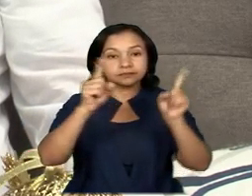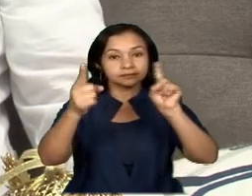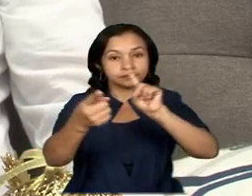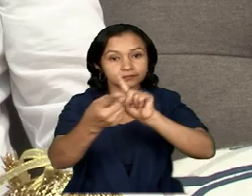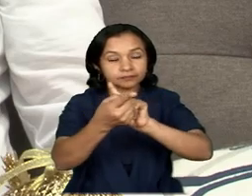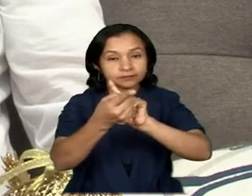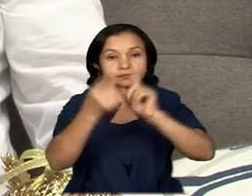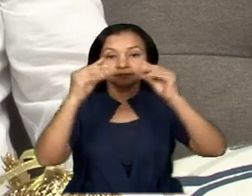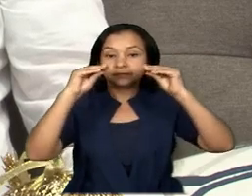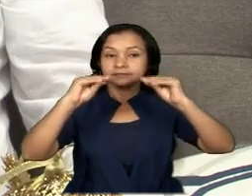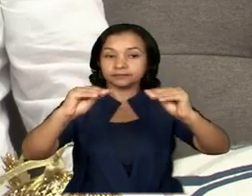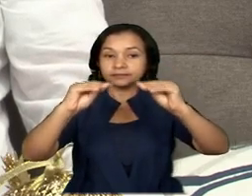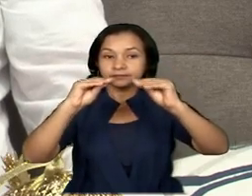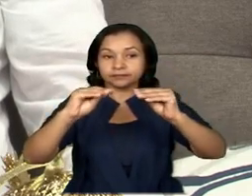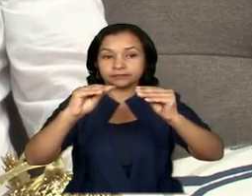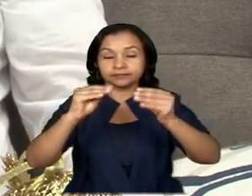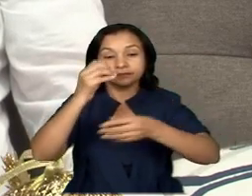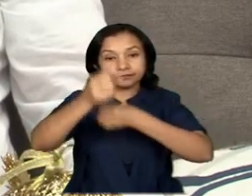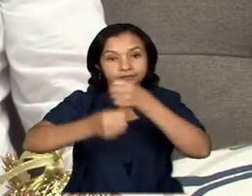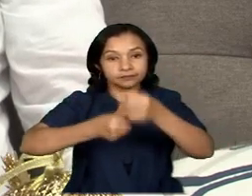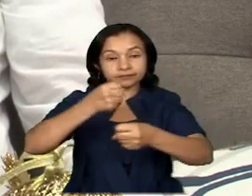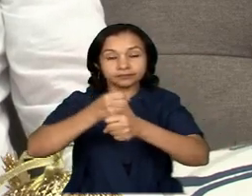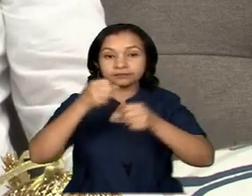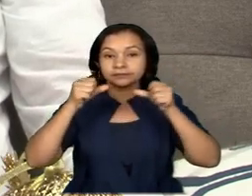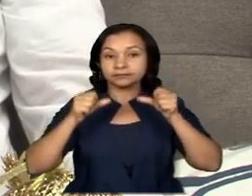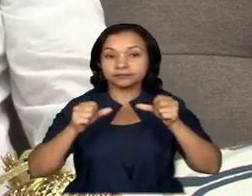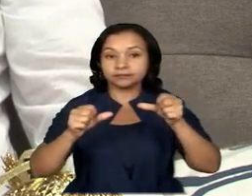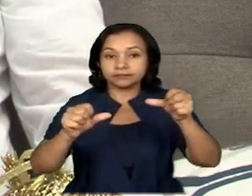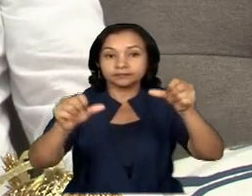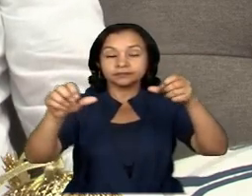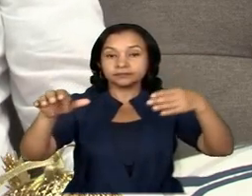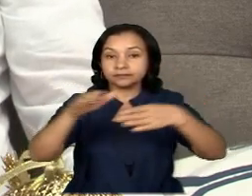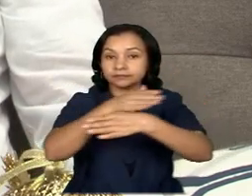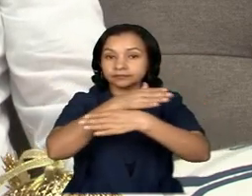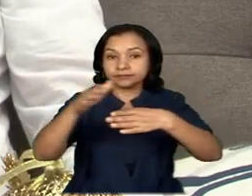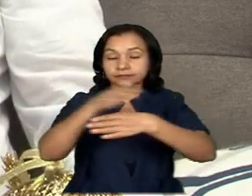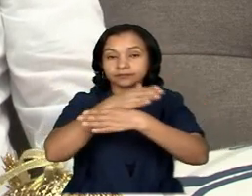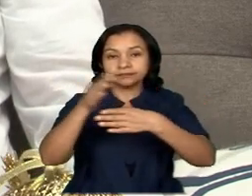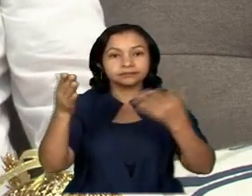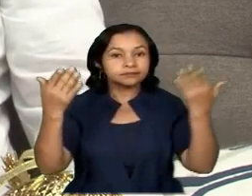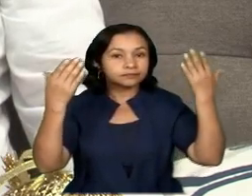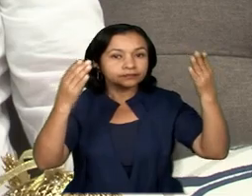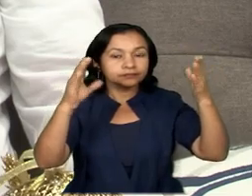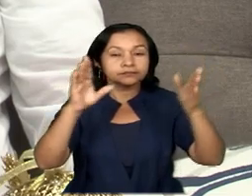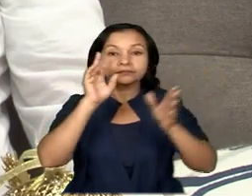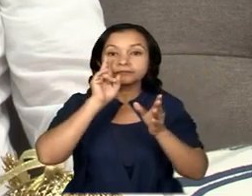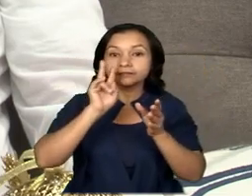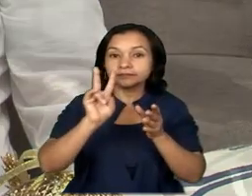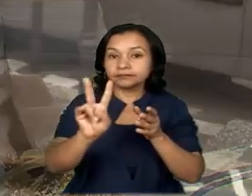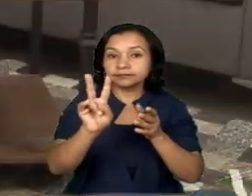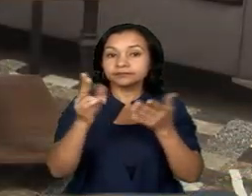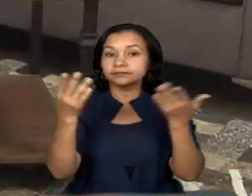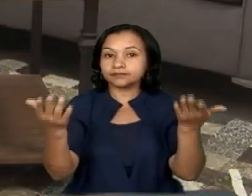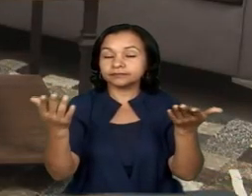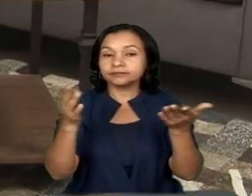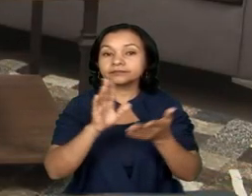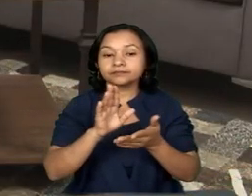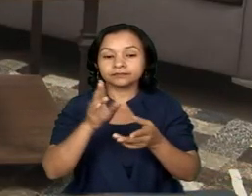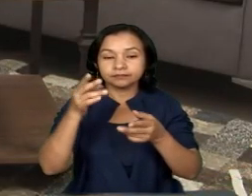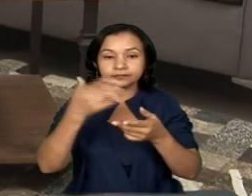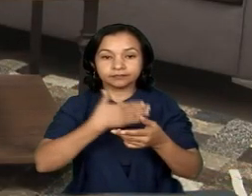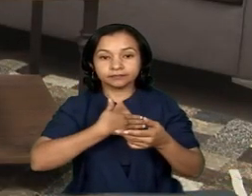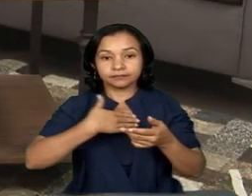en la educación. Ha sido un año en que hemos avanzado en diferentes factores que impactan en lo que hemos denominado el